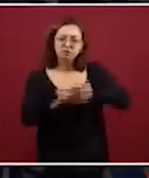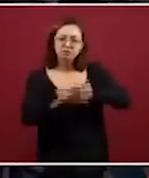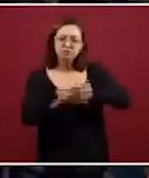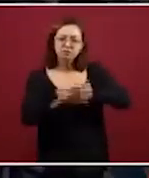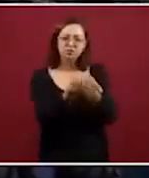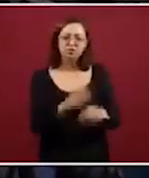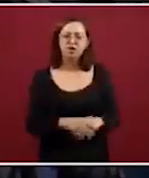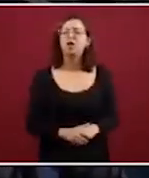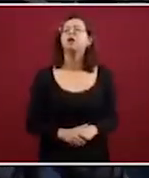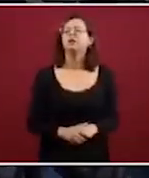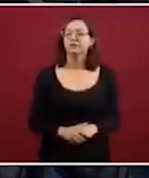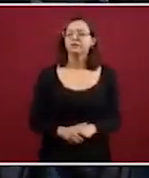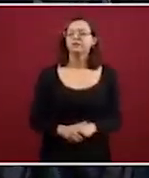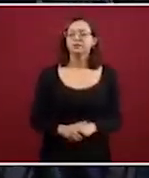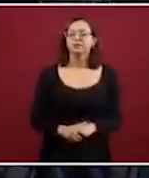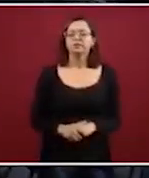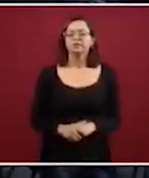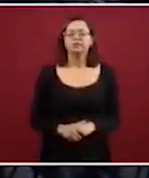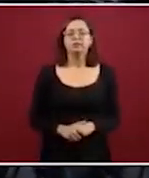Bueno, nos reunimos con